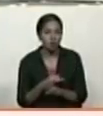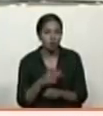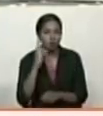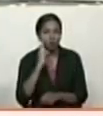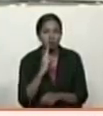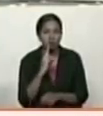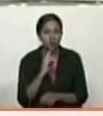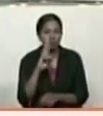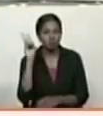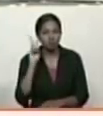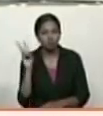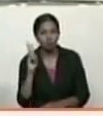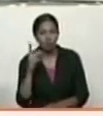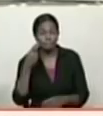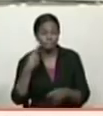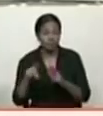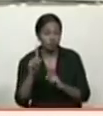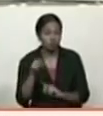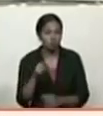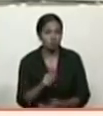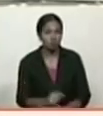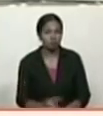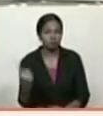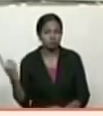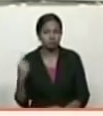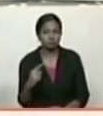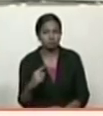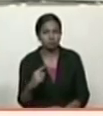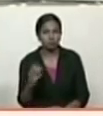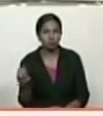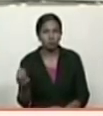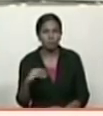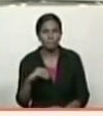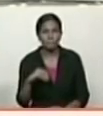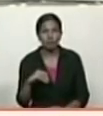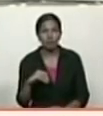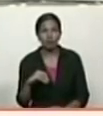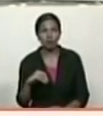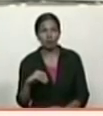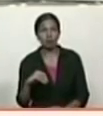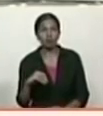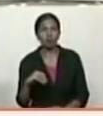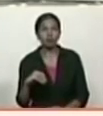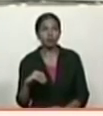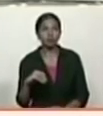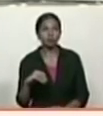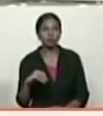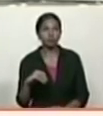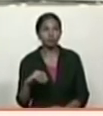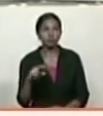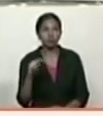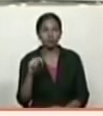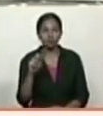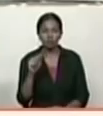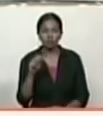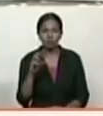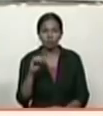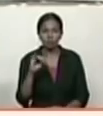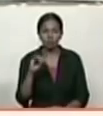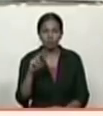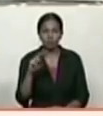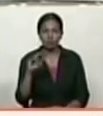Venezuela. Pero también, y viniendo además, saben ustedes que Namibia surgió o pudo